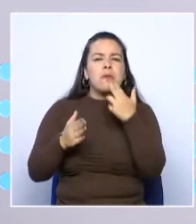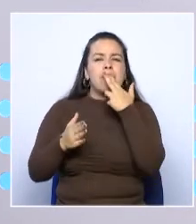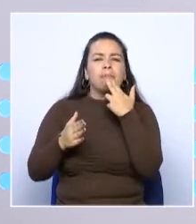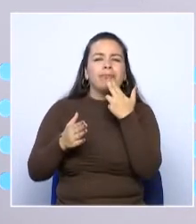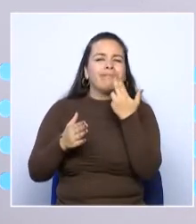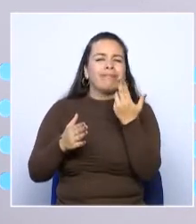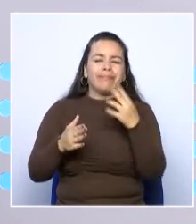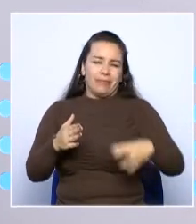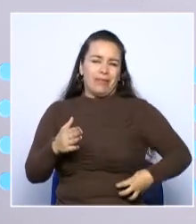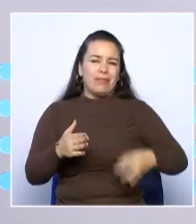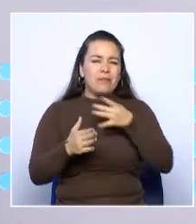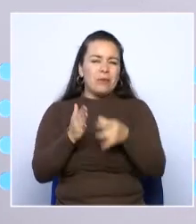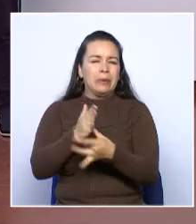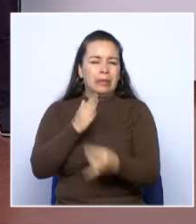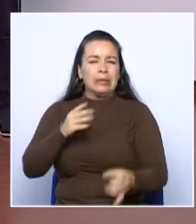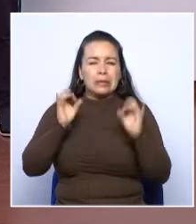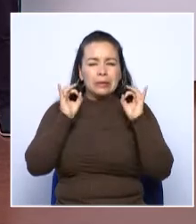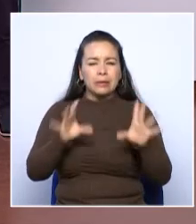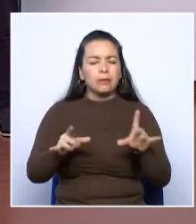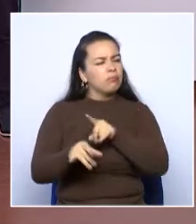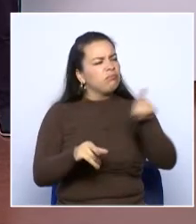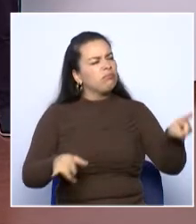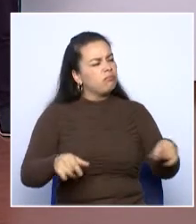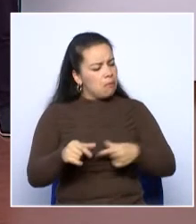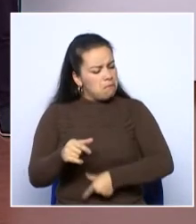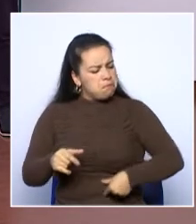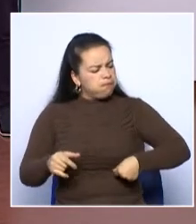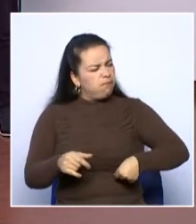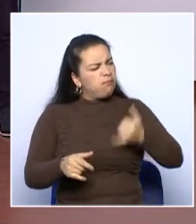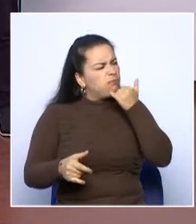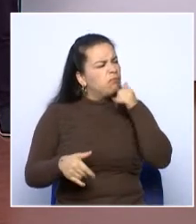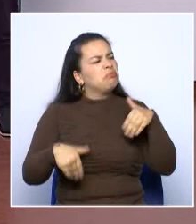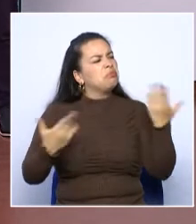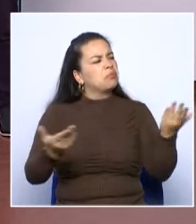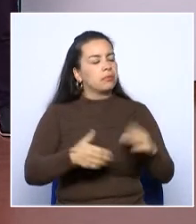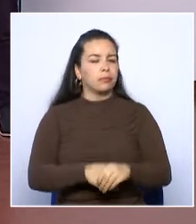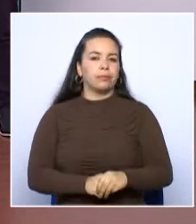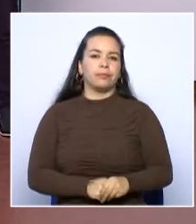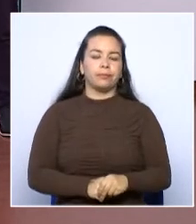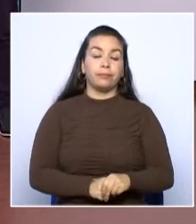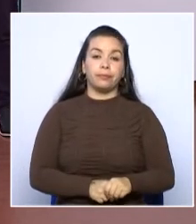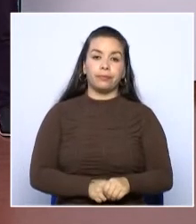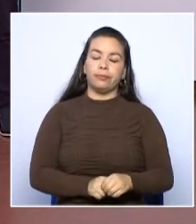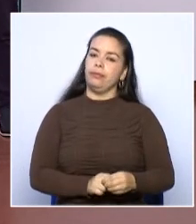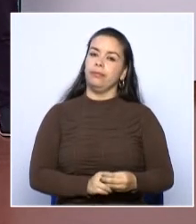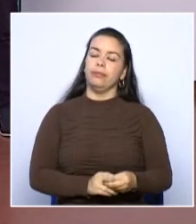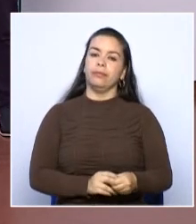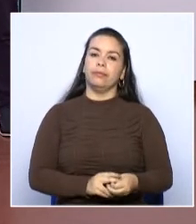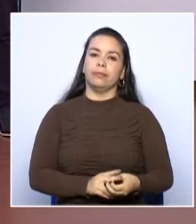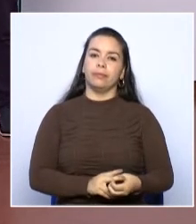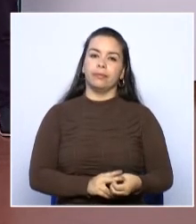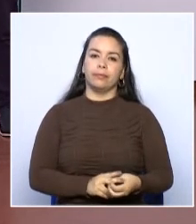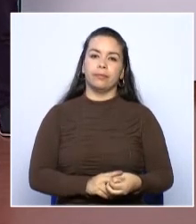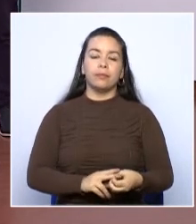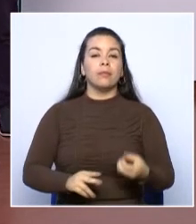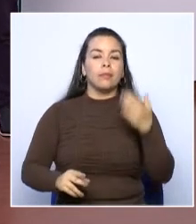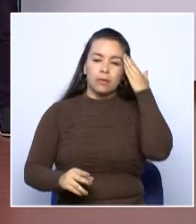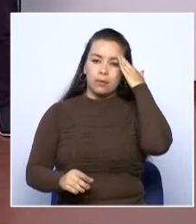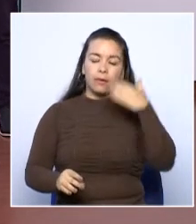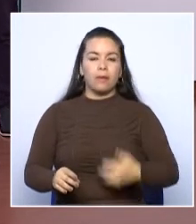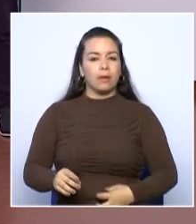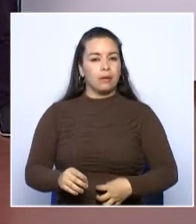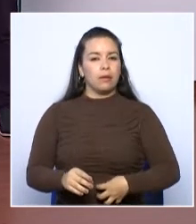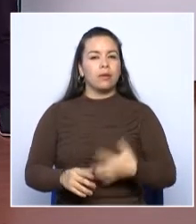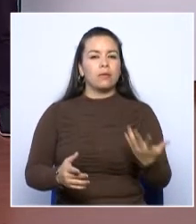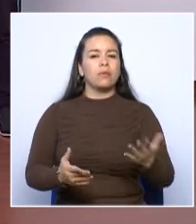encontrando ustedes en la vesícula? Sí, bueno, la vesícula, el estudio ecográfico de la vesícula, pues es uno de los